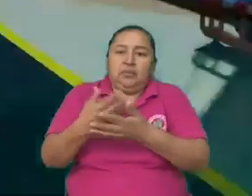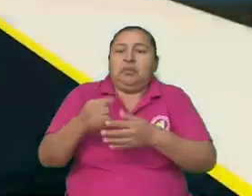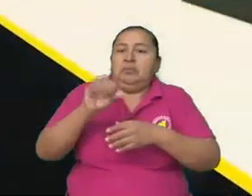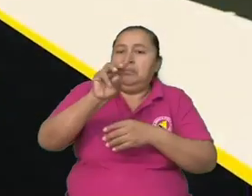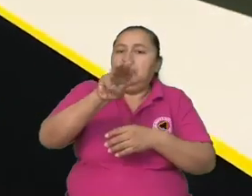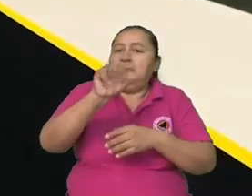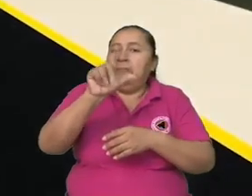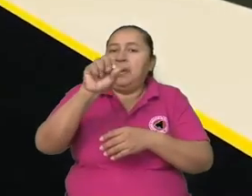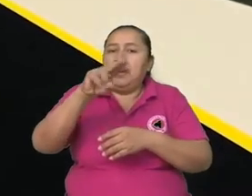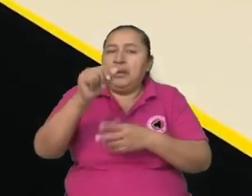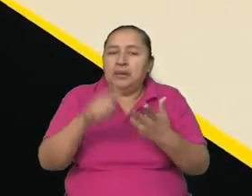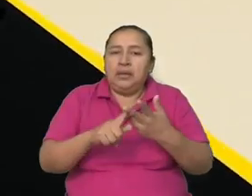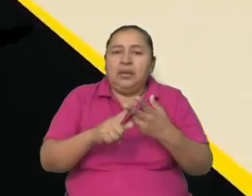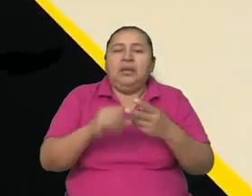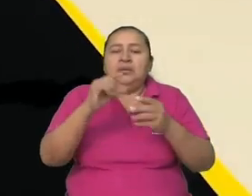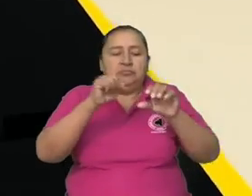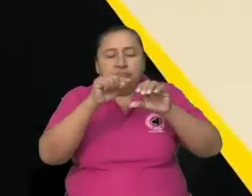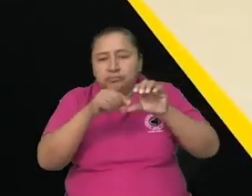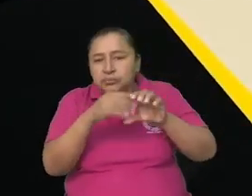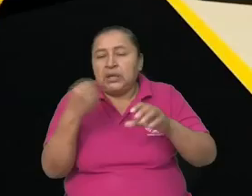la calala, el café.